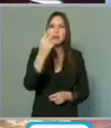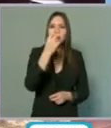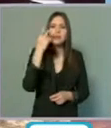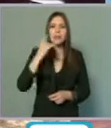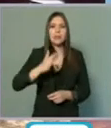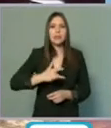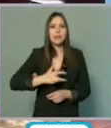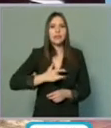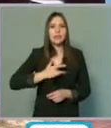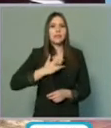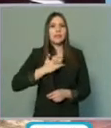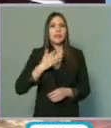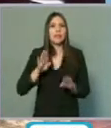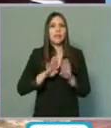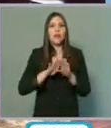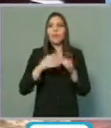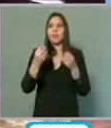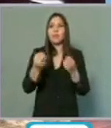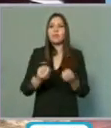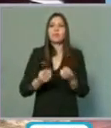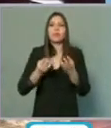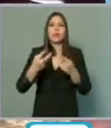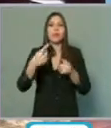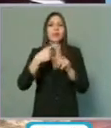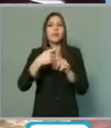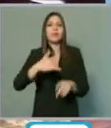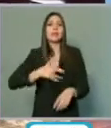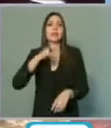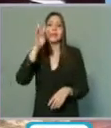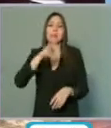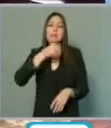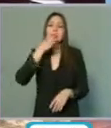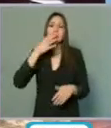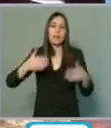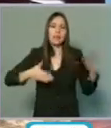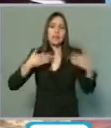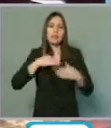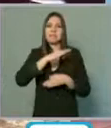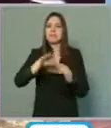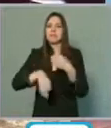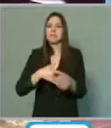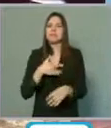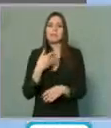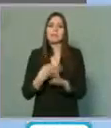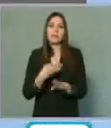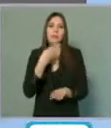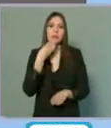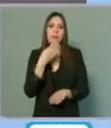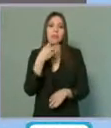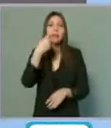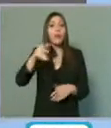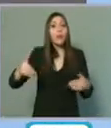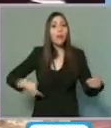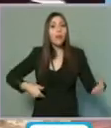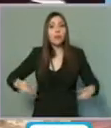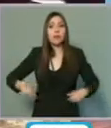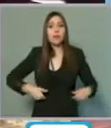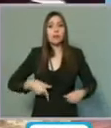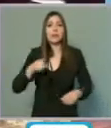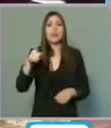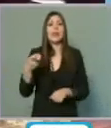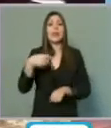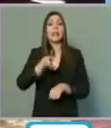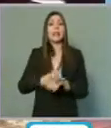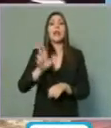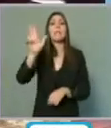la energía y bueno, pues es muy divertido, es muy aleccionador, se la van a pasar muy bien. Oye, esta ¿hay que obra verlo? sí, se